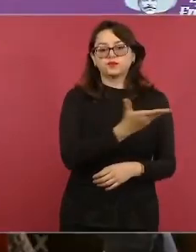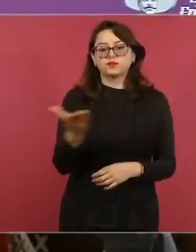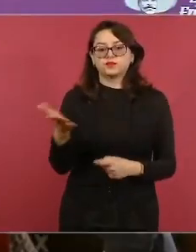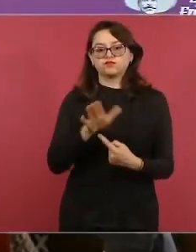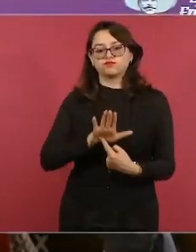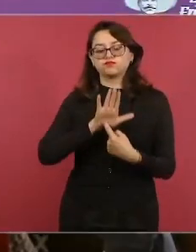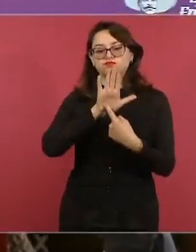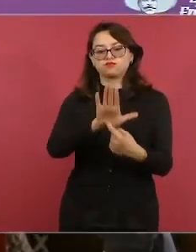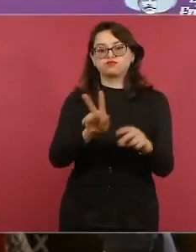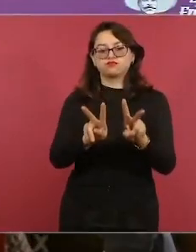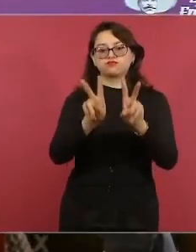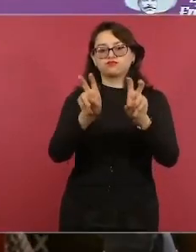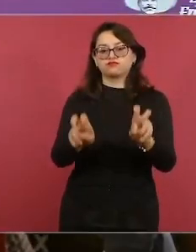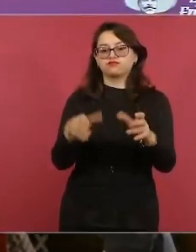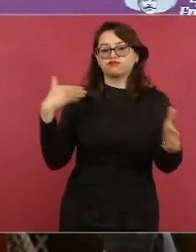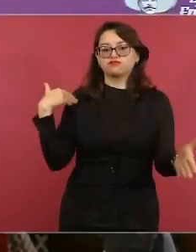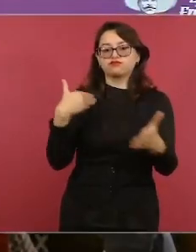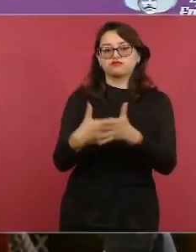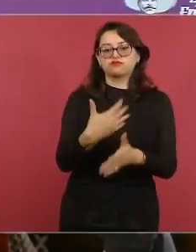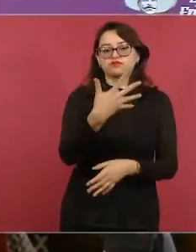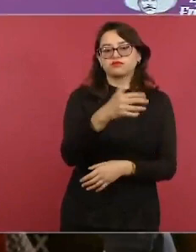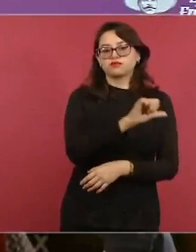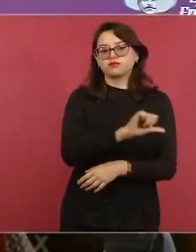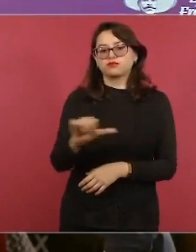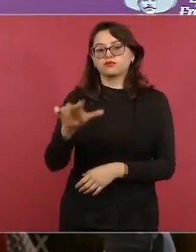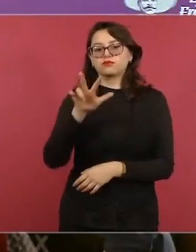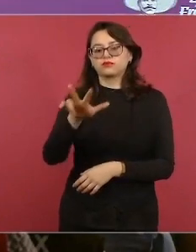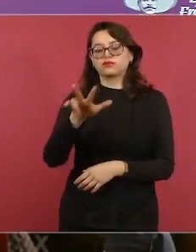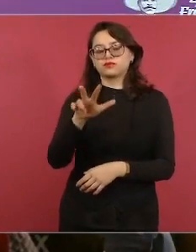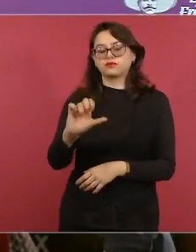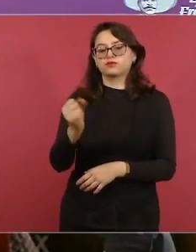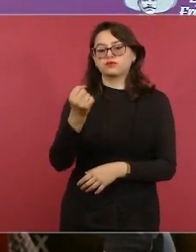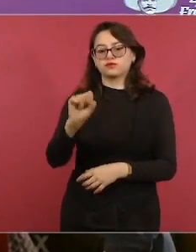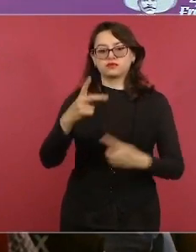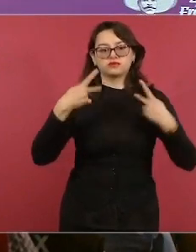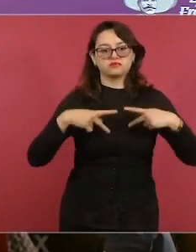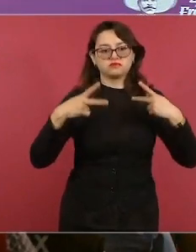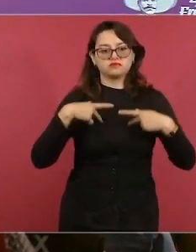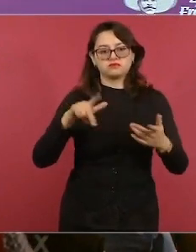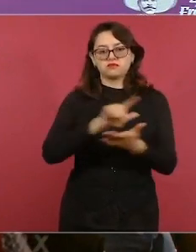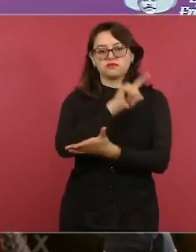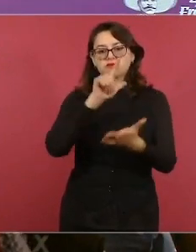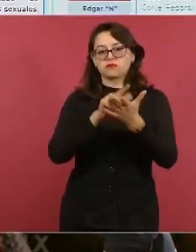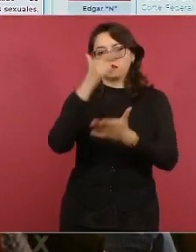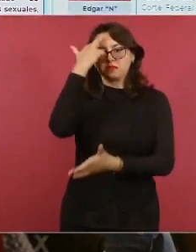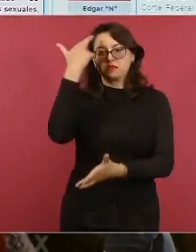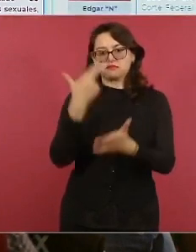del cinco en el periodo del cinco al dieciocho de septiembre adelante